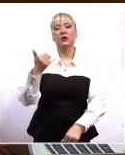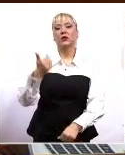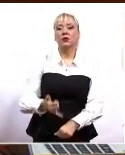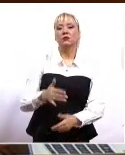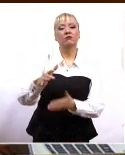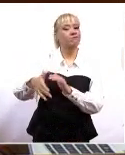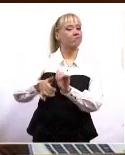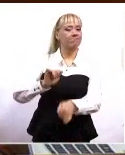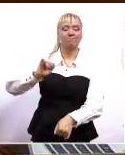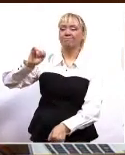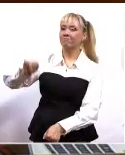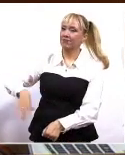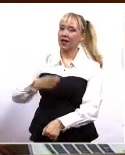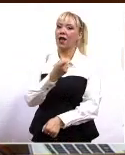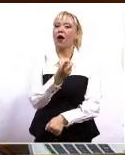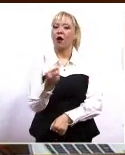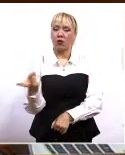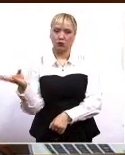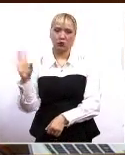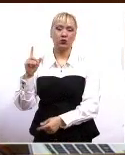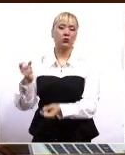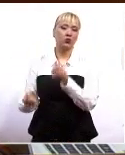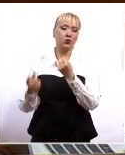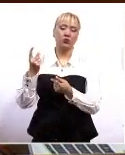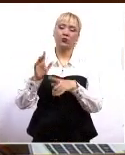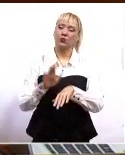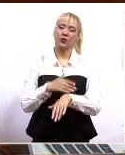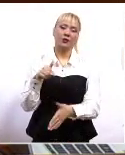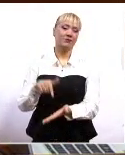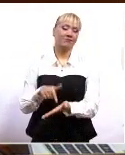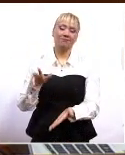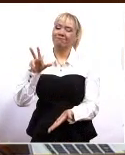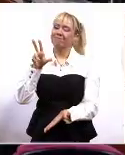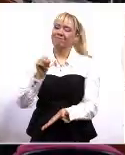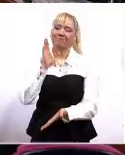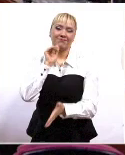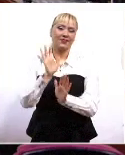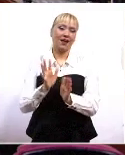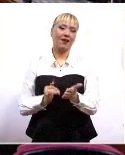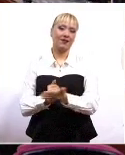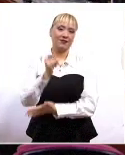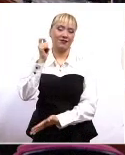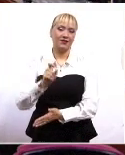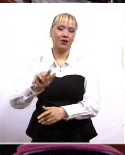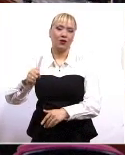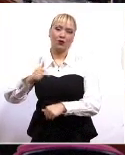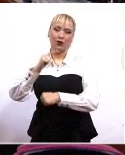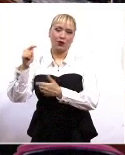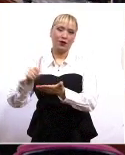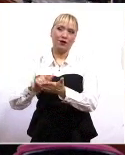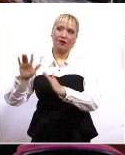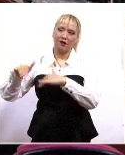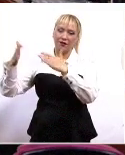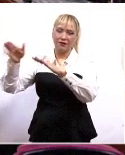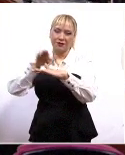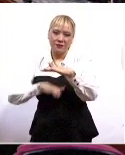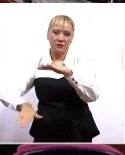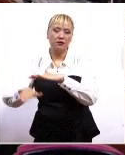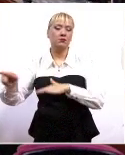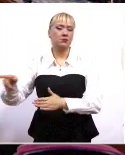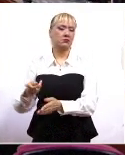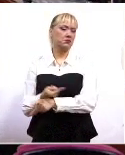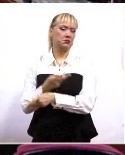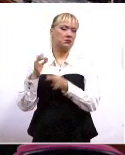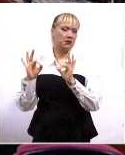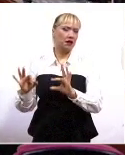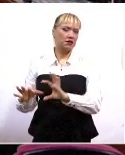desechar en otras tantas más por notoria improcedencia. Destaca la controversia constitucional 392